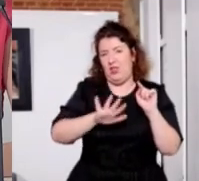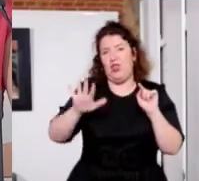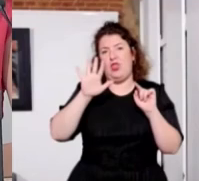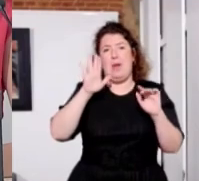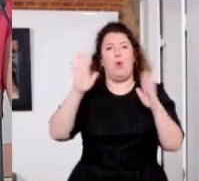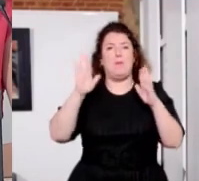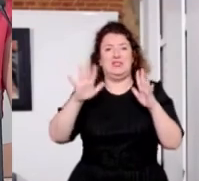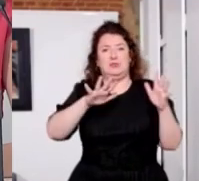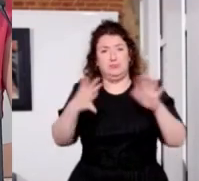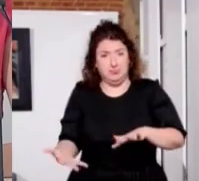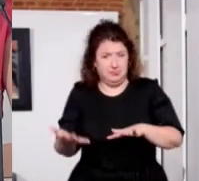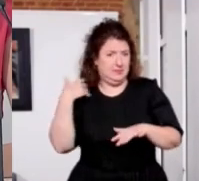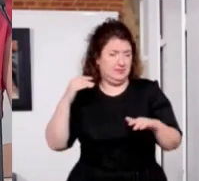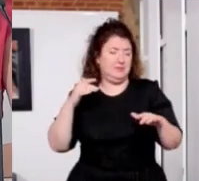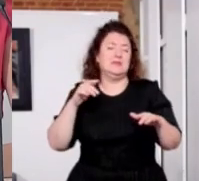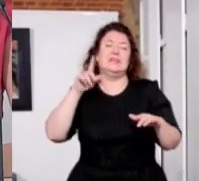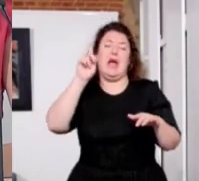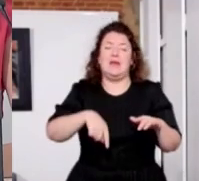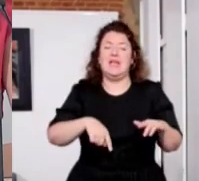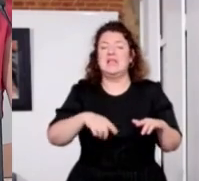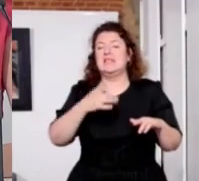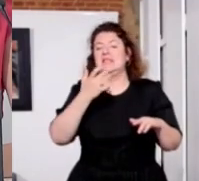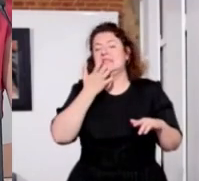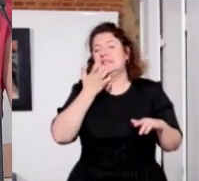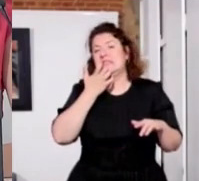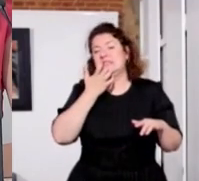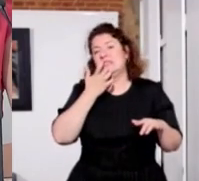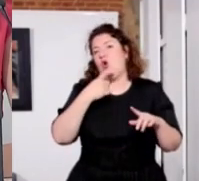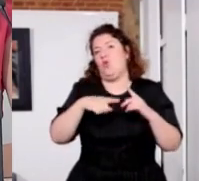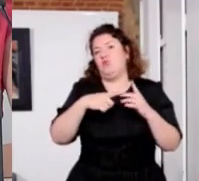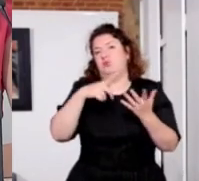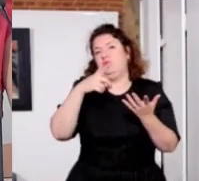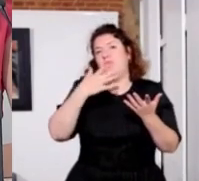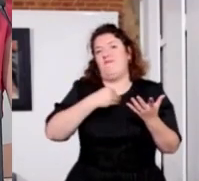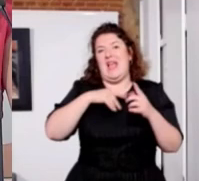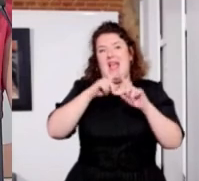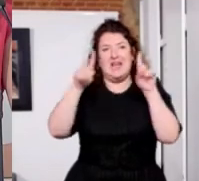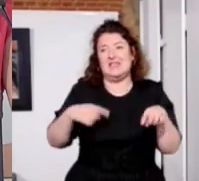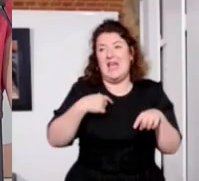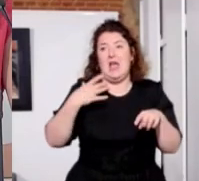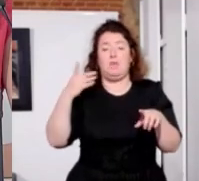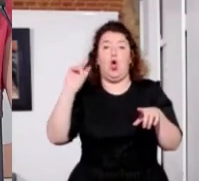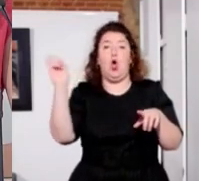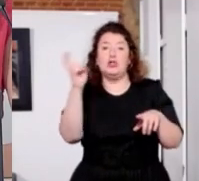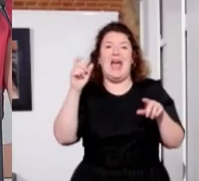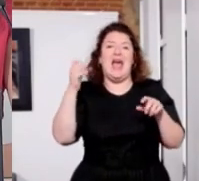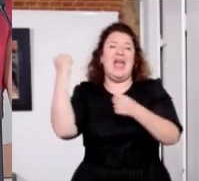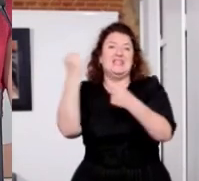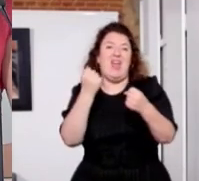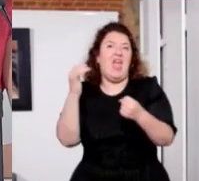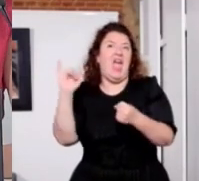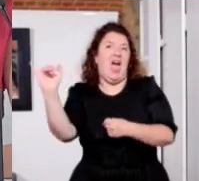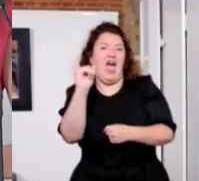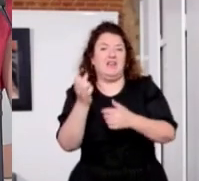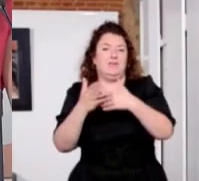momento y también todos los otros que se puedan añadir y que puedan ser de utilidad creados por entidades. Pero una cosa no quita la otra,